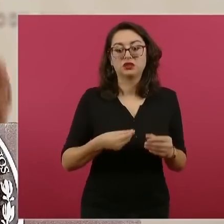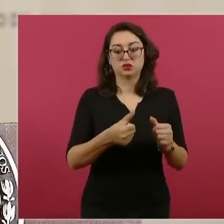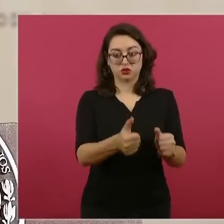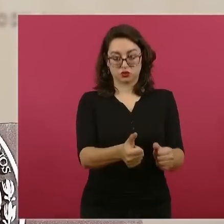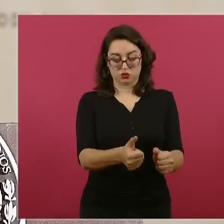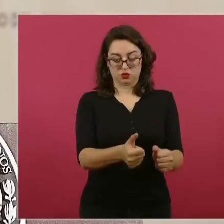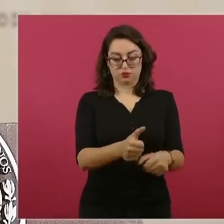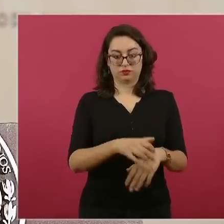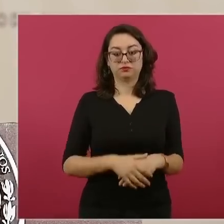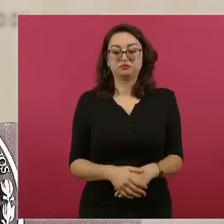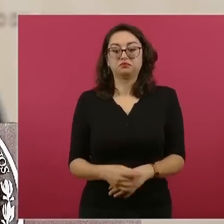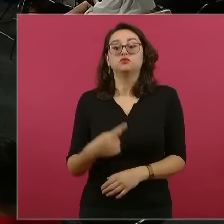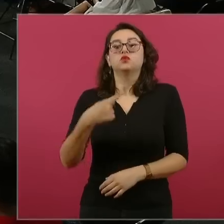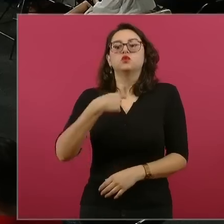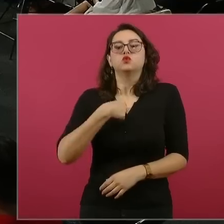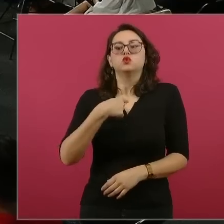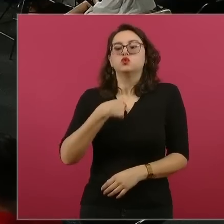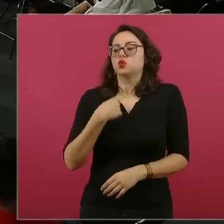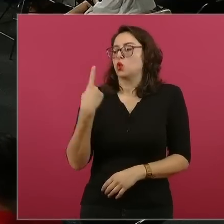El año pasado,